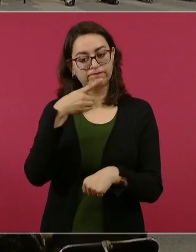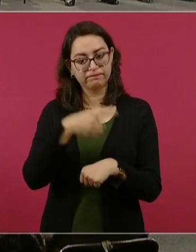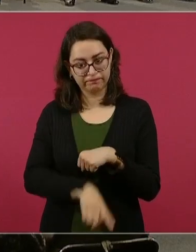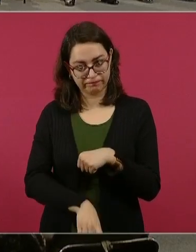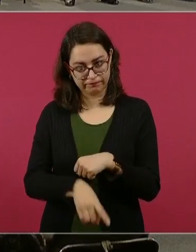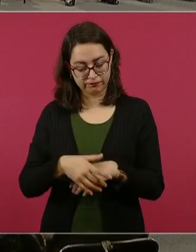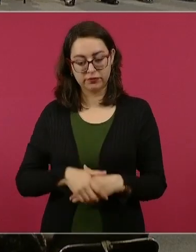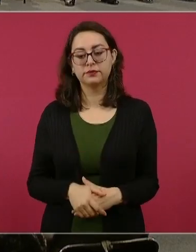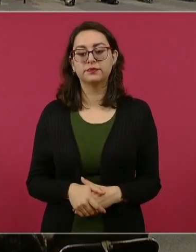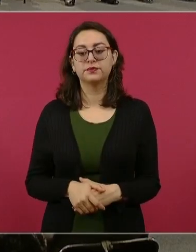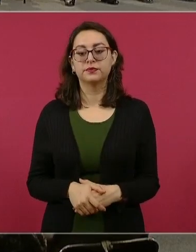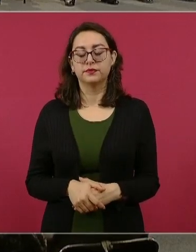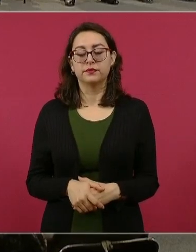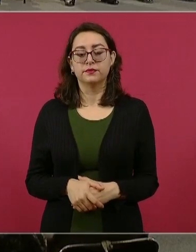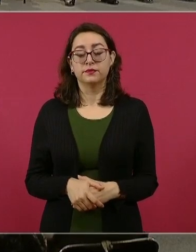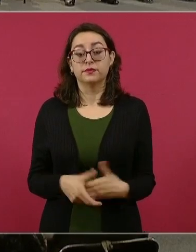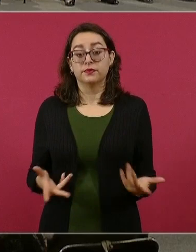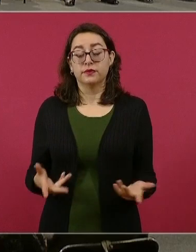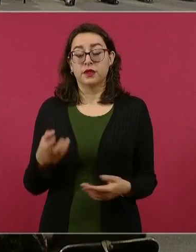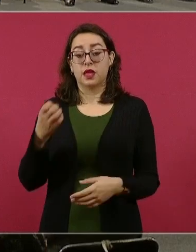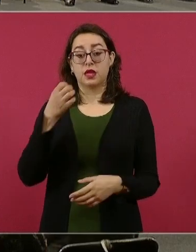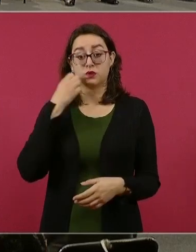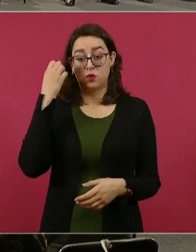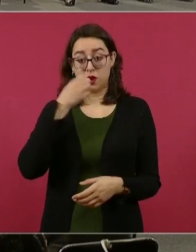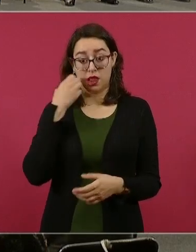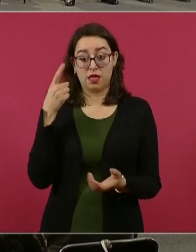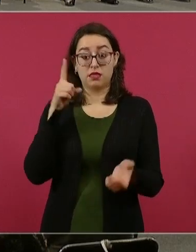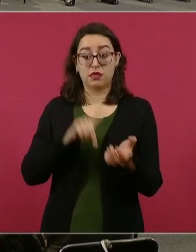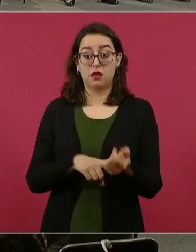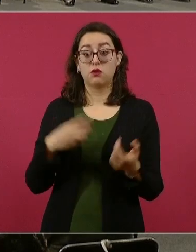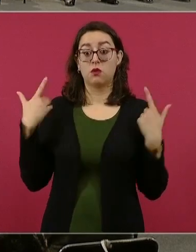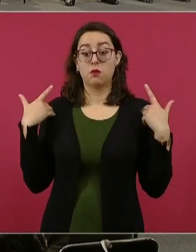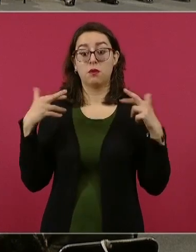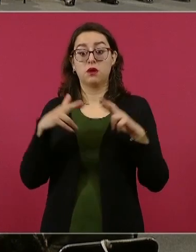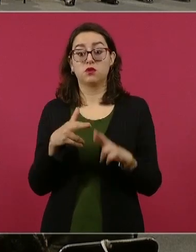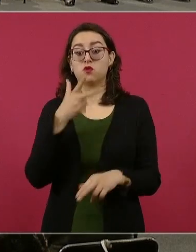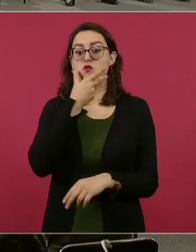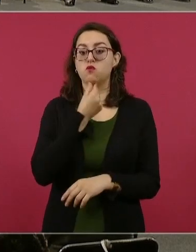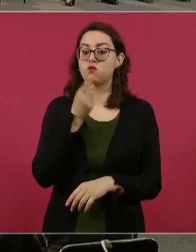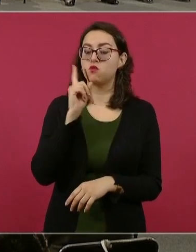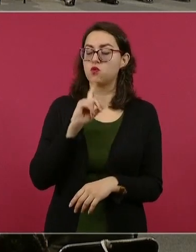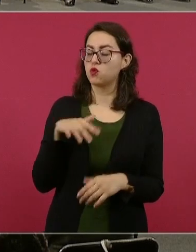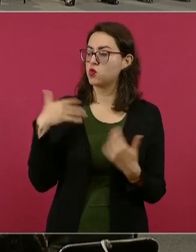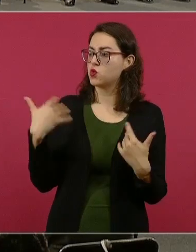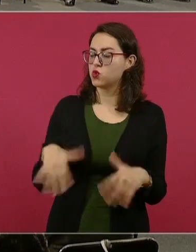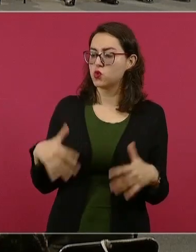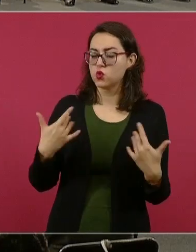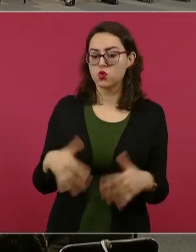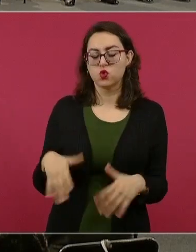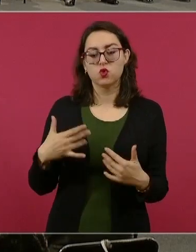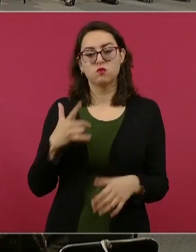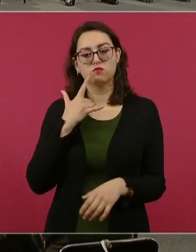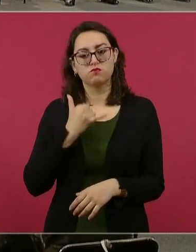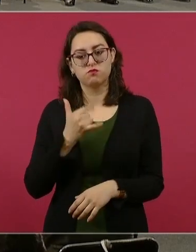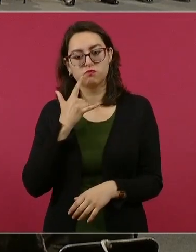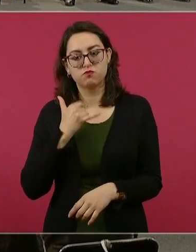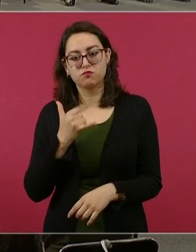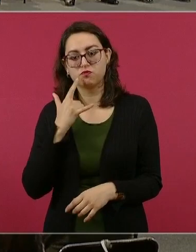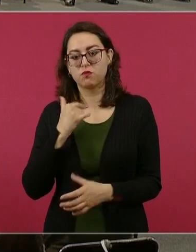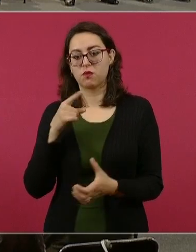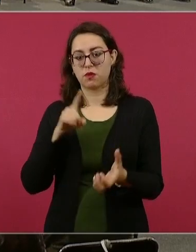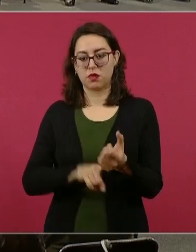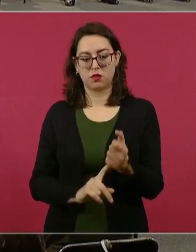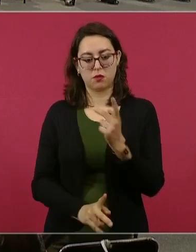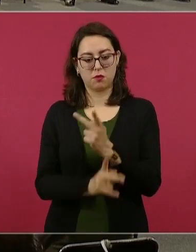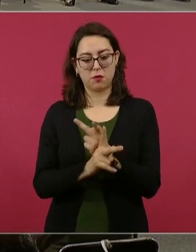forma en cómo han tomado esta necesidad de atender a los estudiantes de secundaria y de